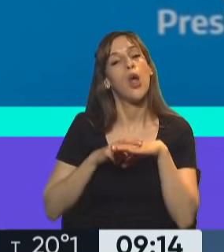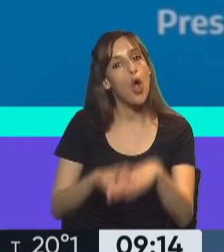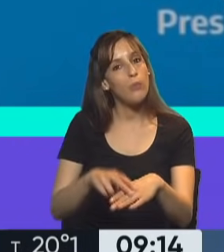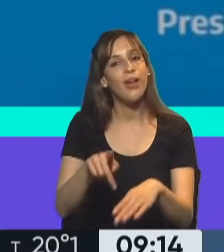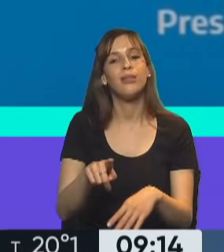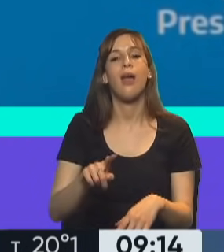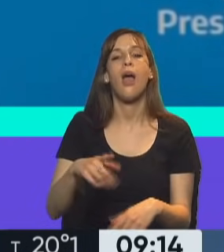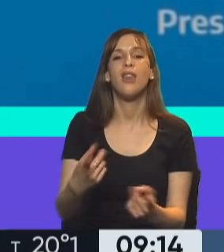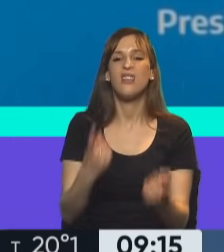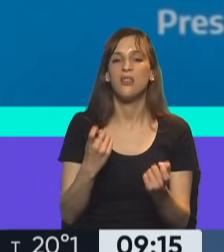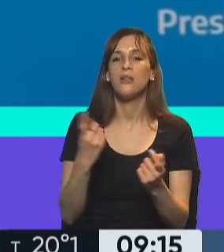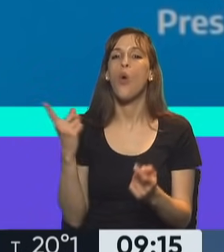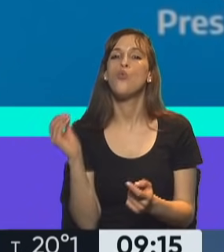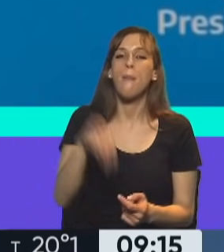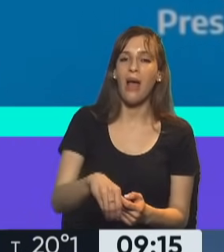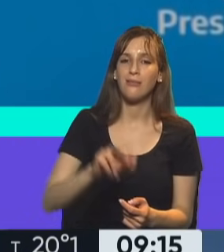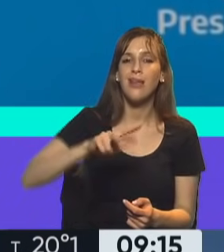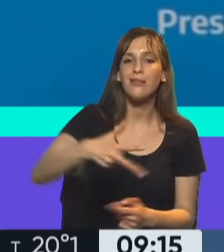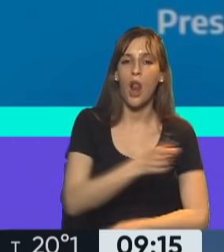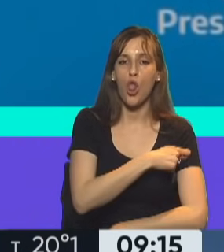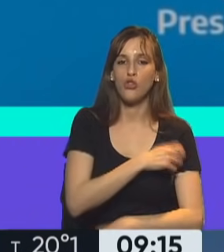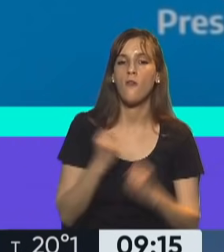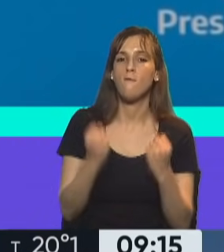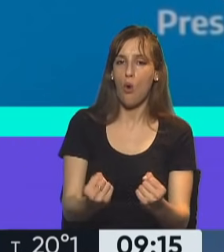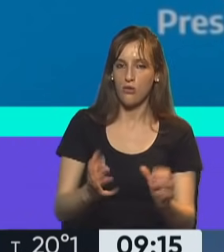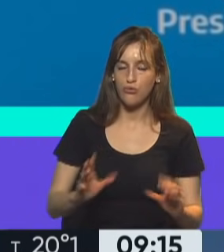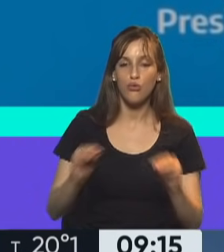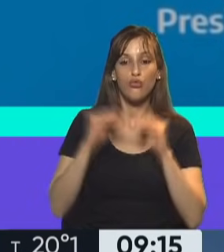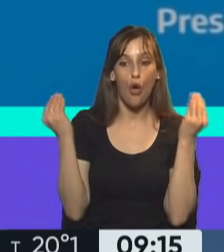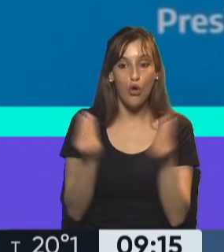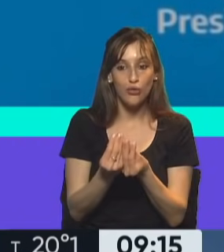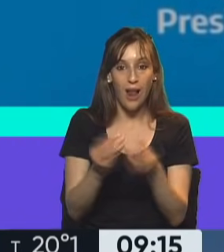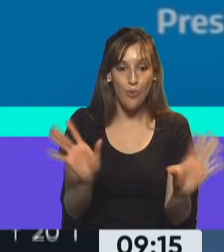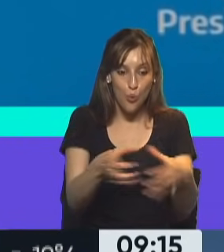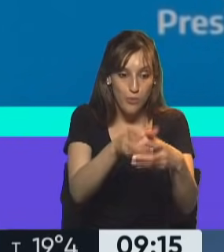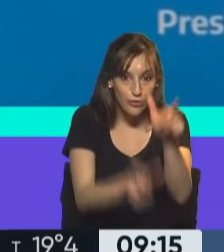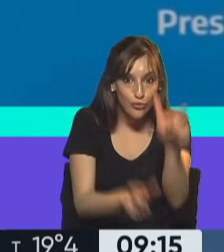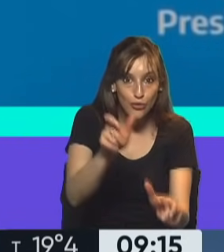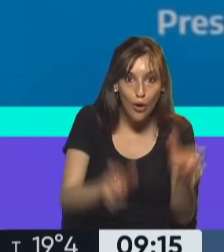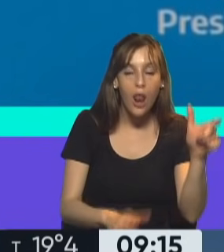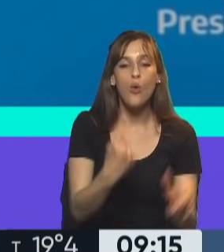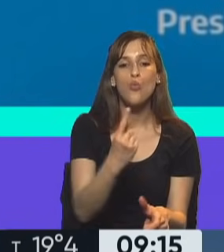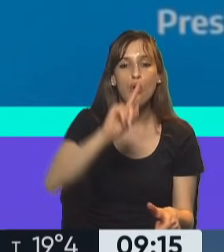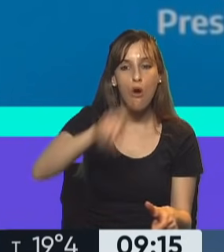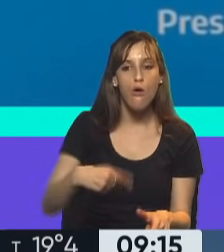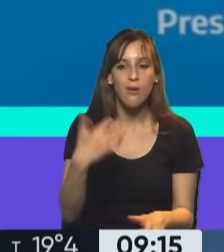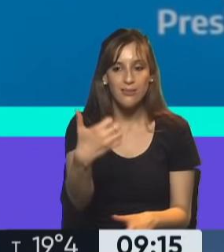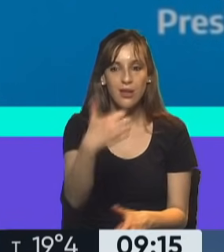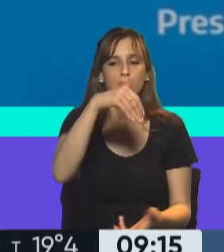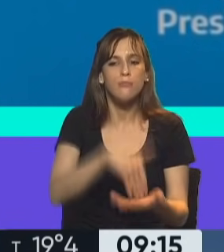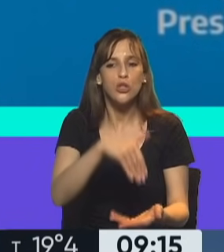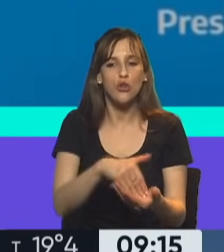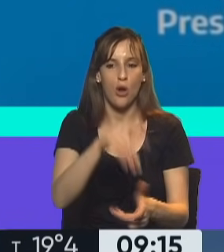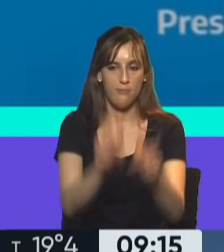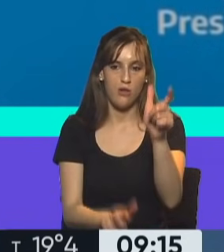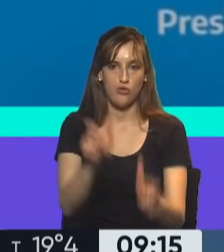recibir una tercera dosis. Este grupo es alrededor de 1.6 millones de personas en Argentina, así que son los dos